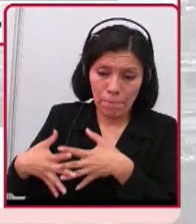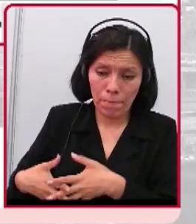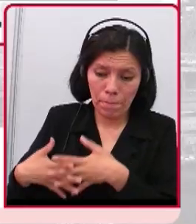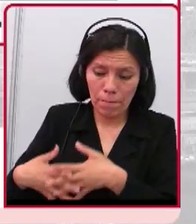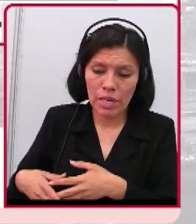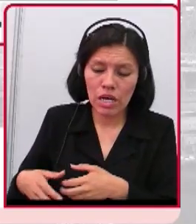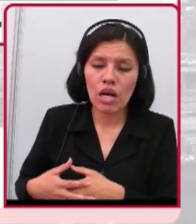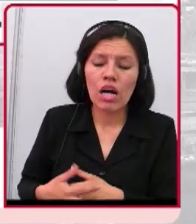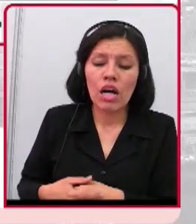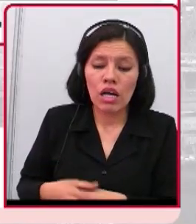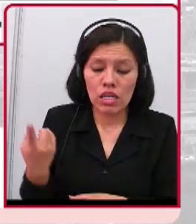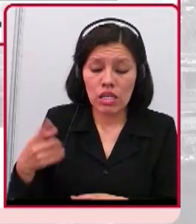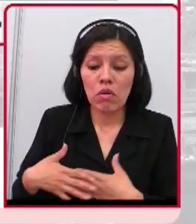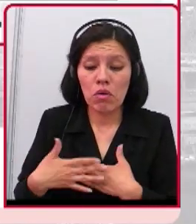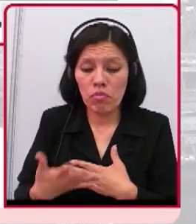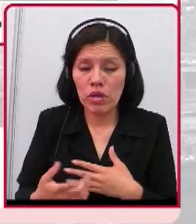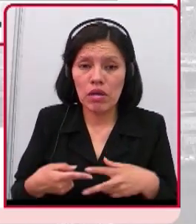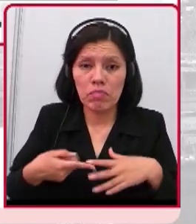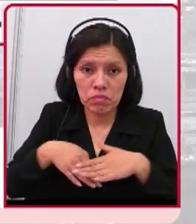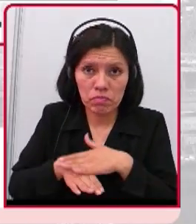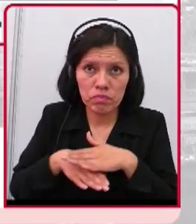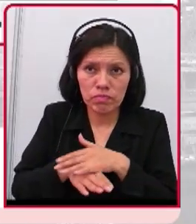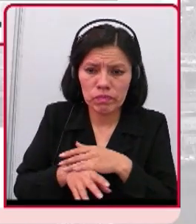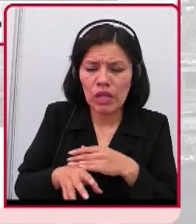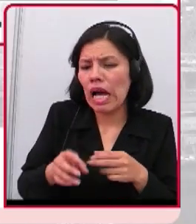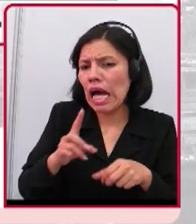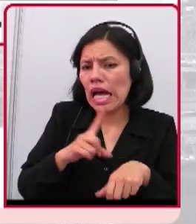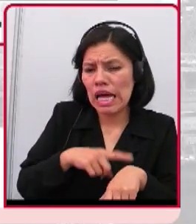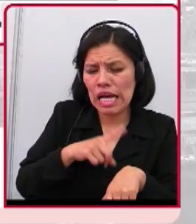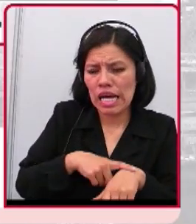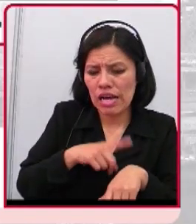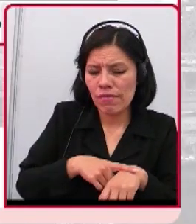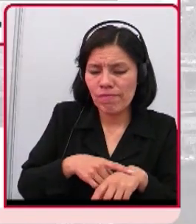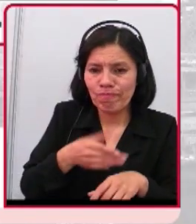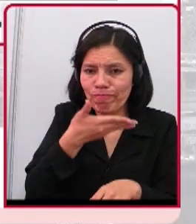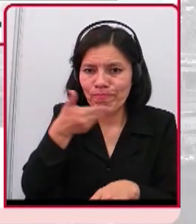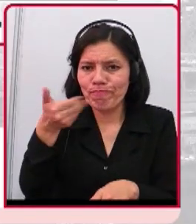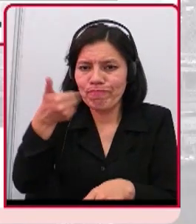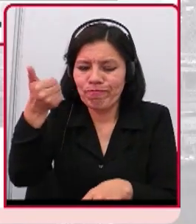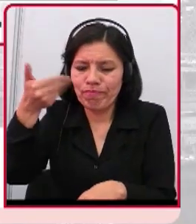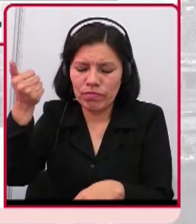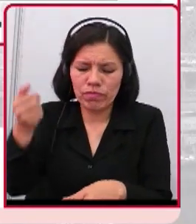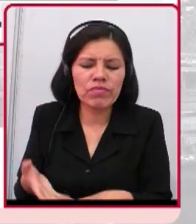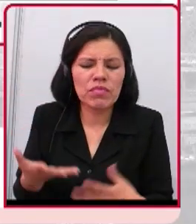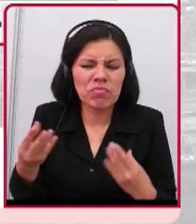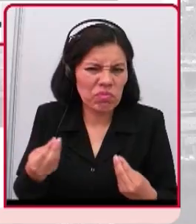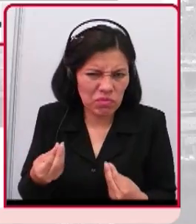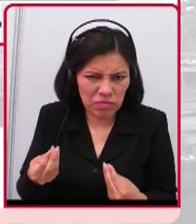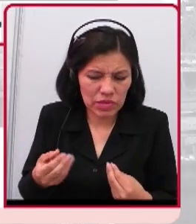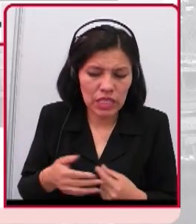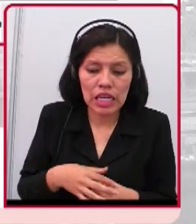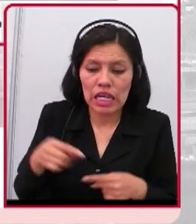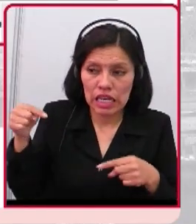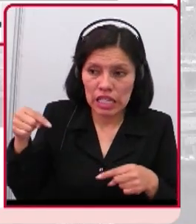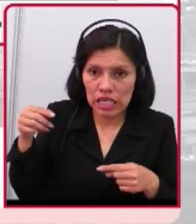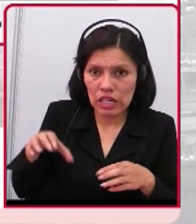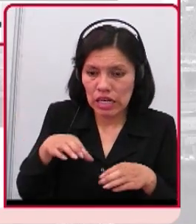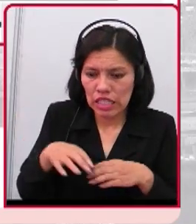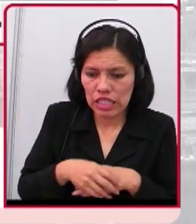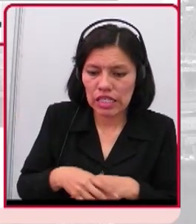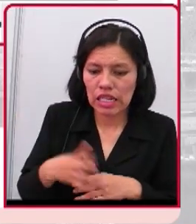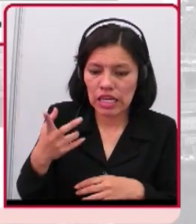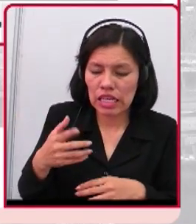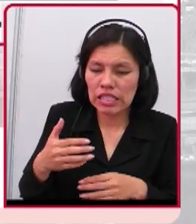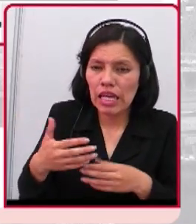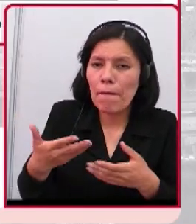una etapa de optimización. Esto es importante porque esto permite que el sistema esté protegiendo al equipo constantemente, pero a la